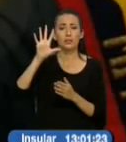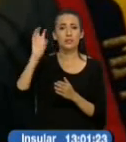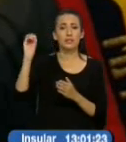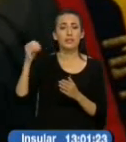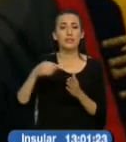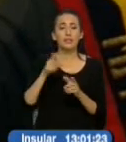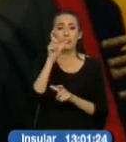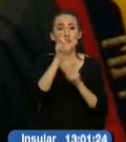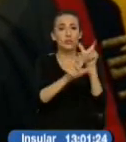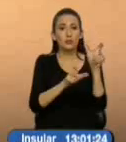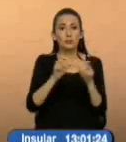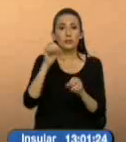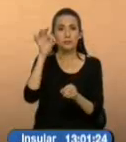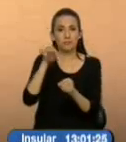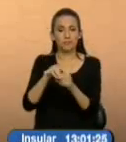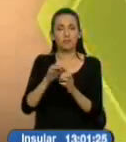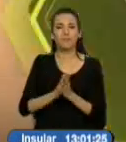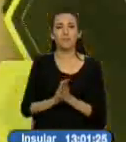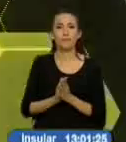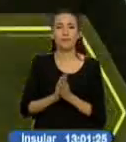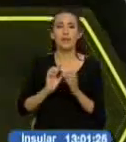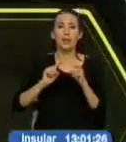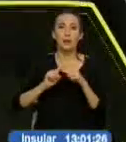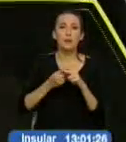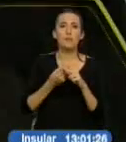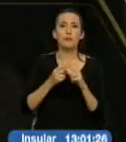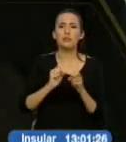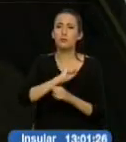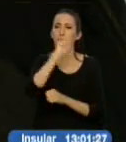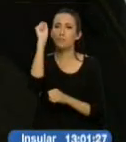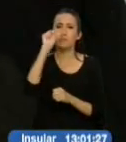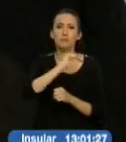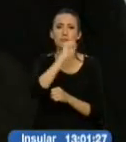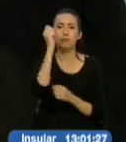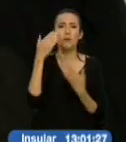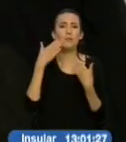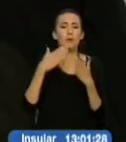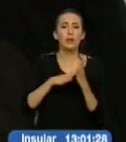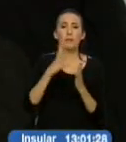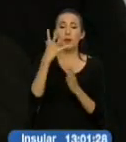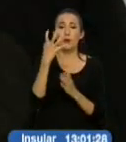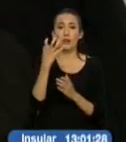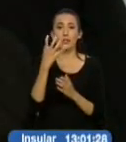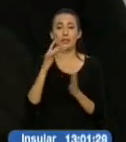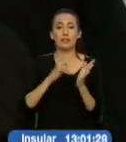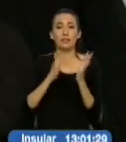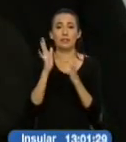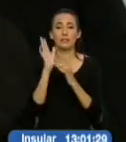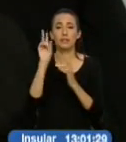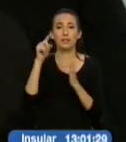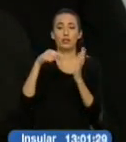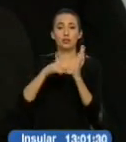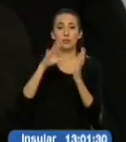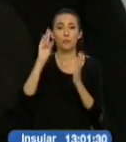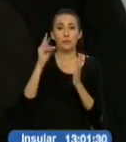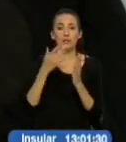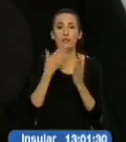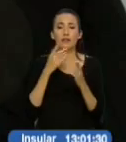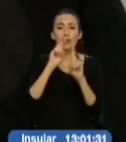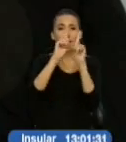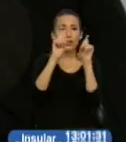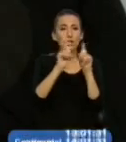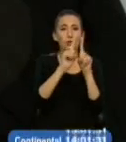votaron por el Nobel político. A partir de ahí, logró más triunfos electorales. El 15 de abril de 2007, ganó la consulta para convocar a la